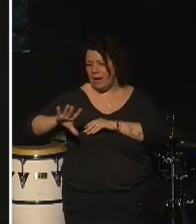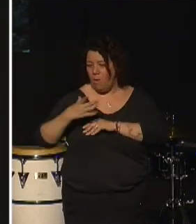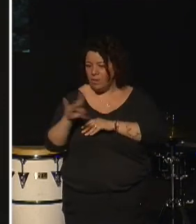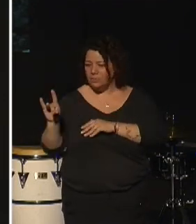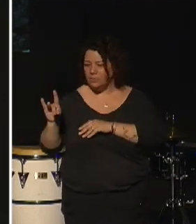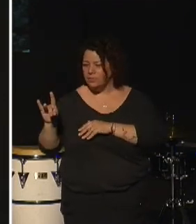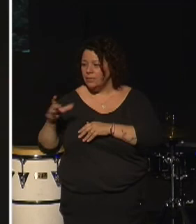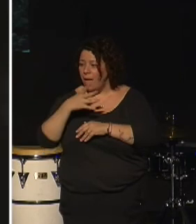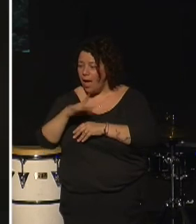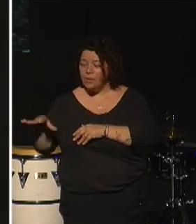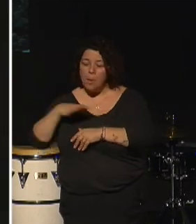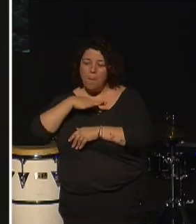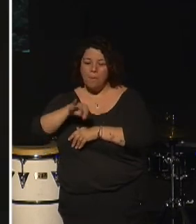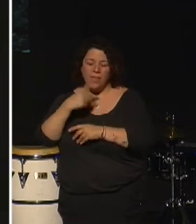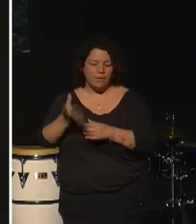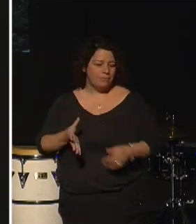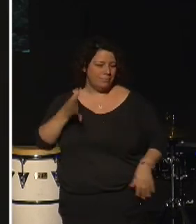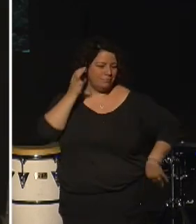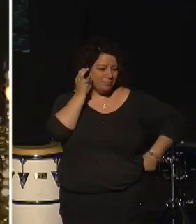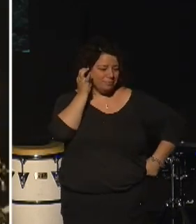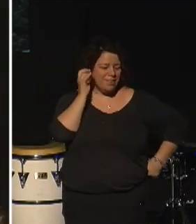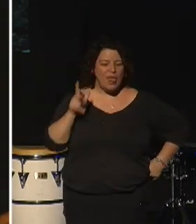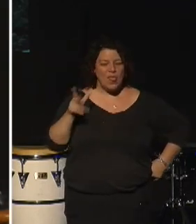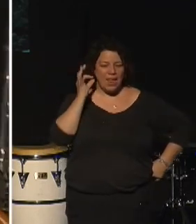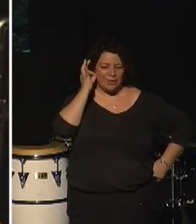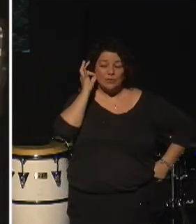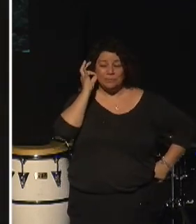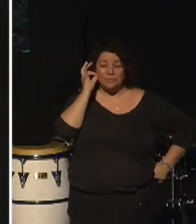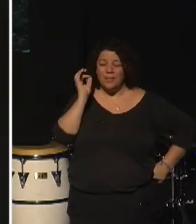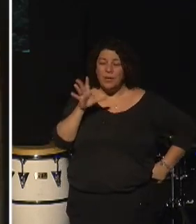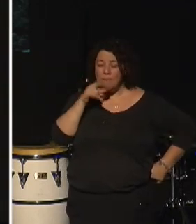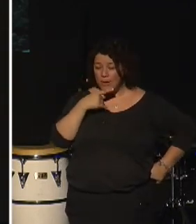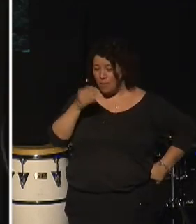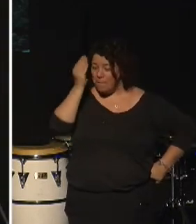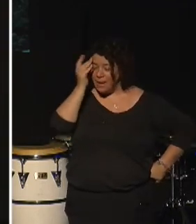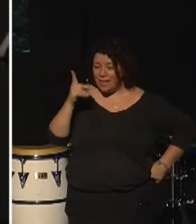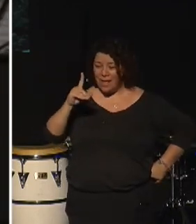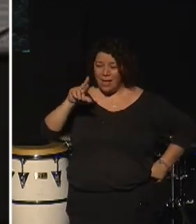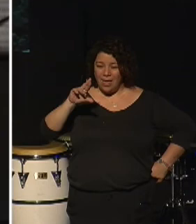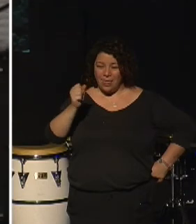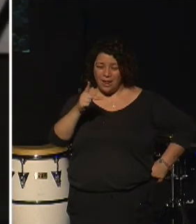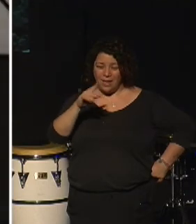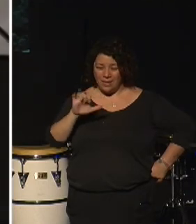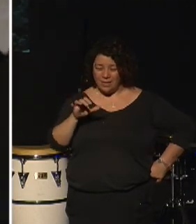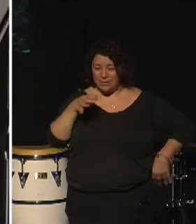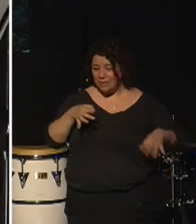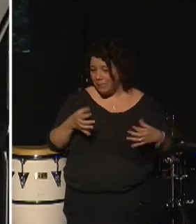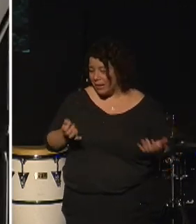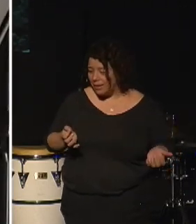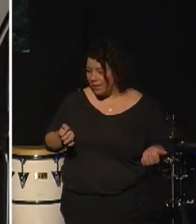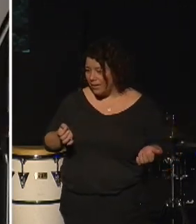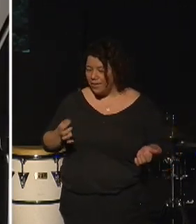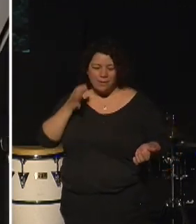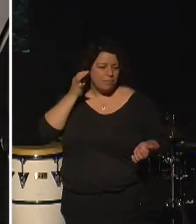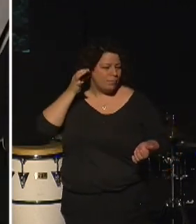te podías poner un aro, tenías derecho a ello. Por eso el pirata Drake llevaba siempre